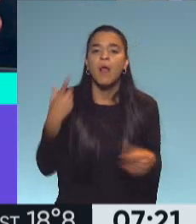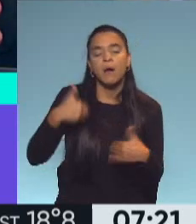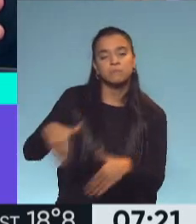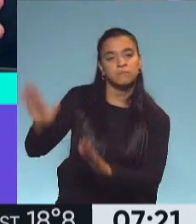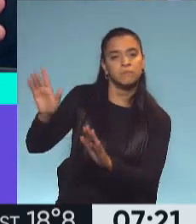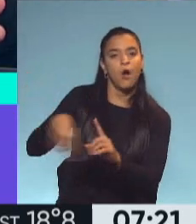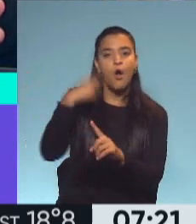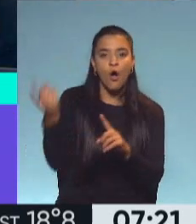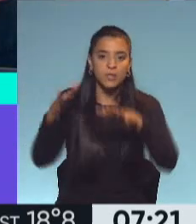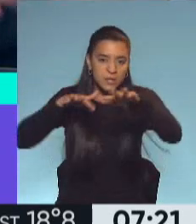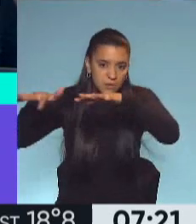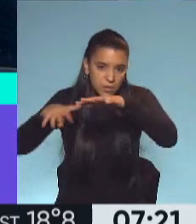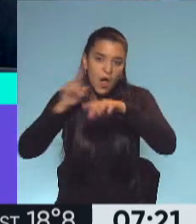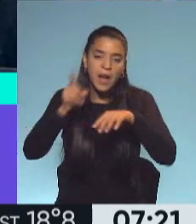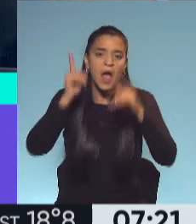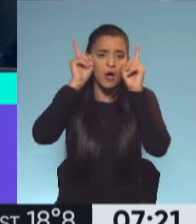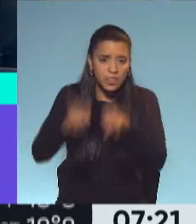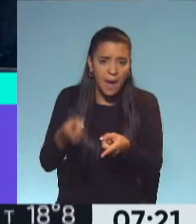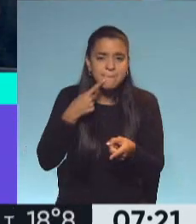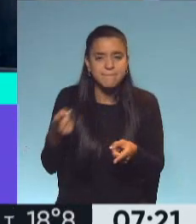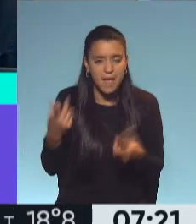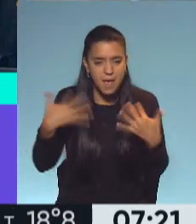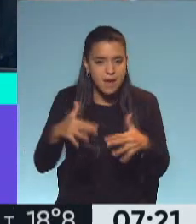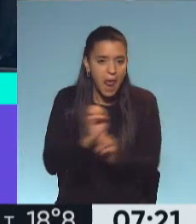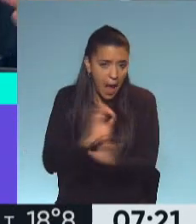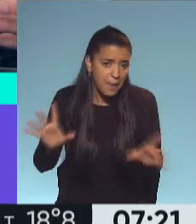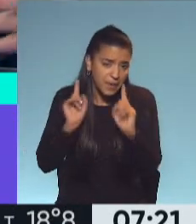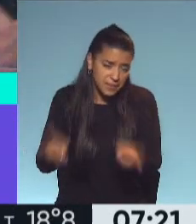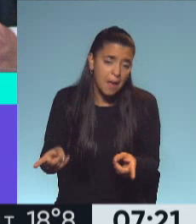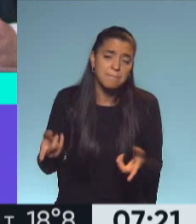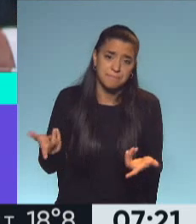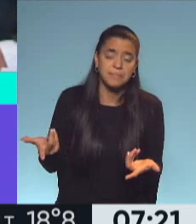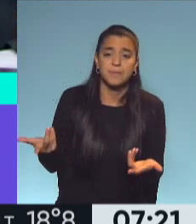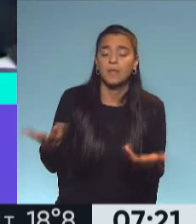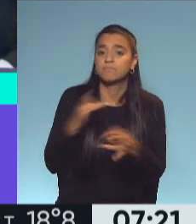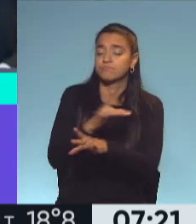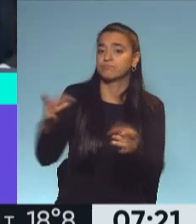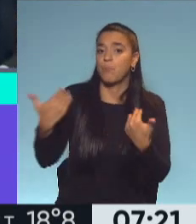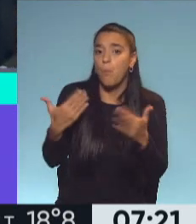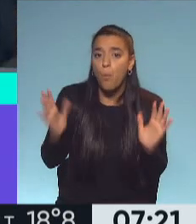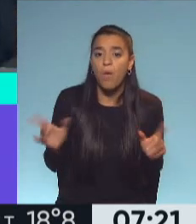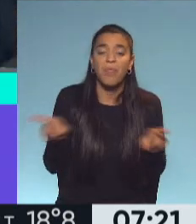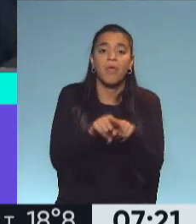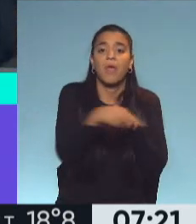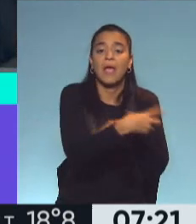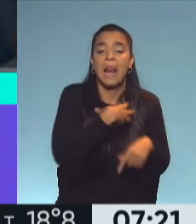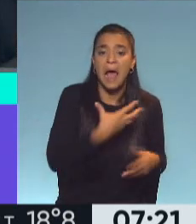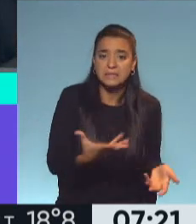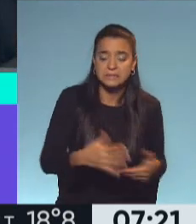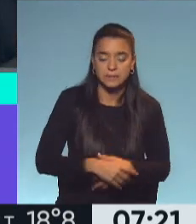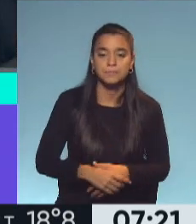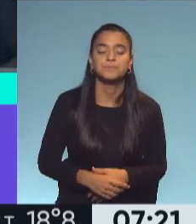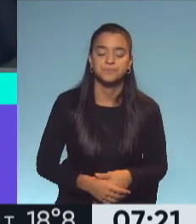descuidan otros factores de riesgo que son tanto o más potencialmente dañinos que las clases. Bueno, en primera